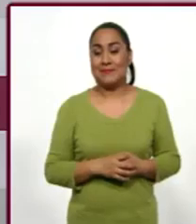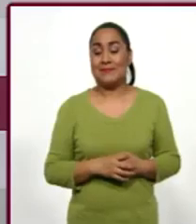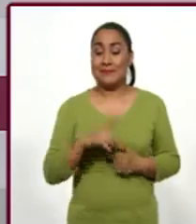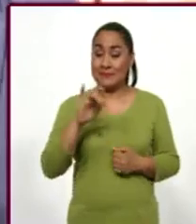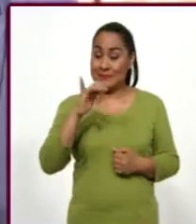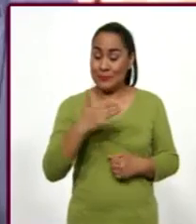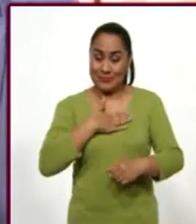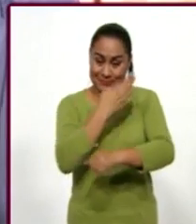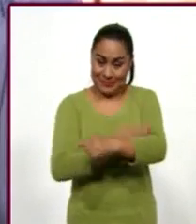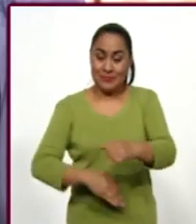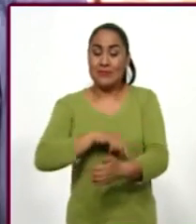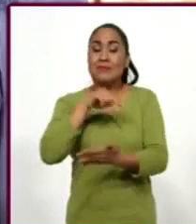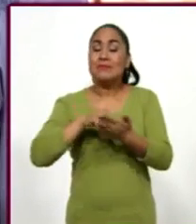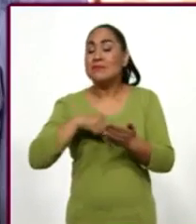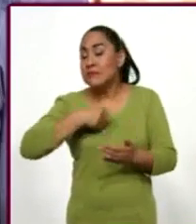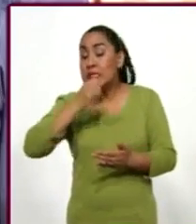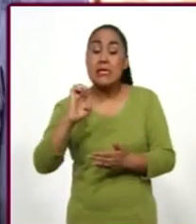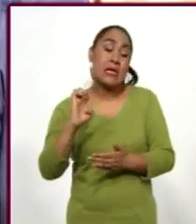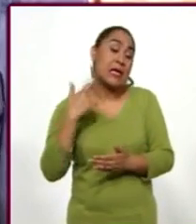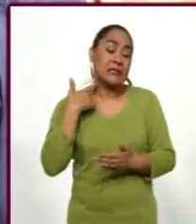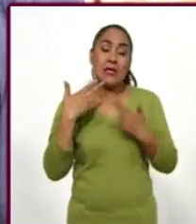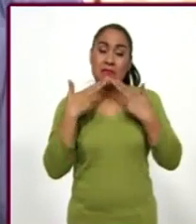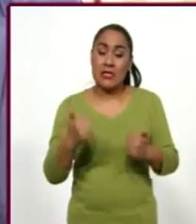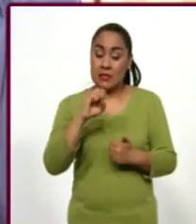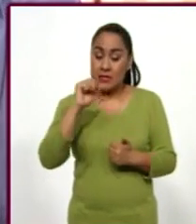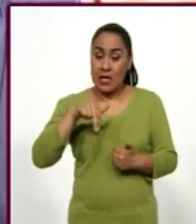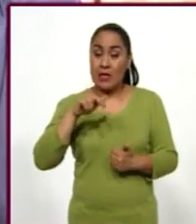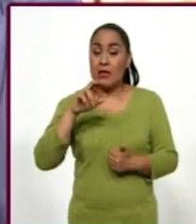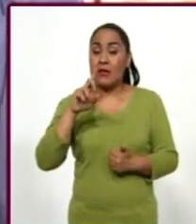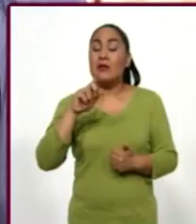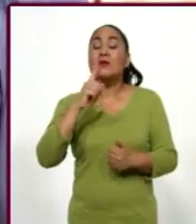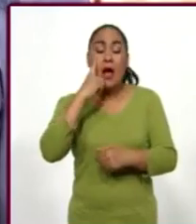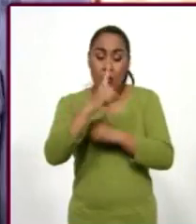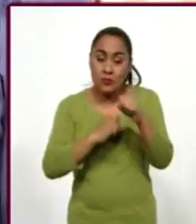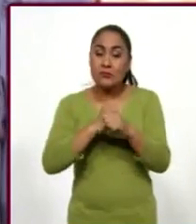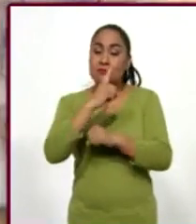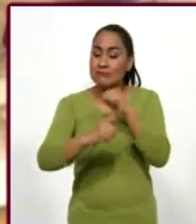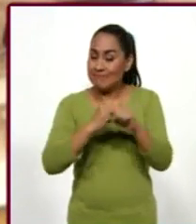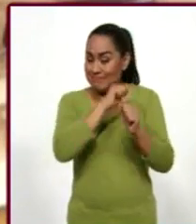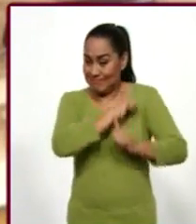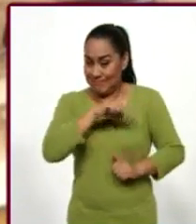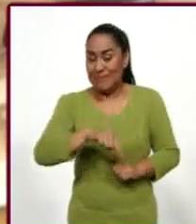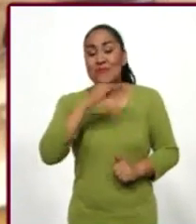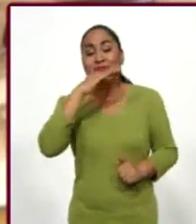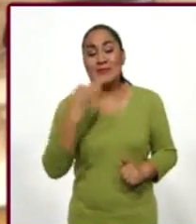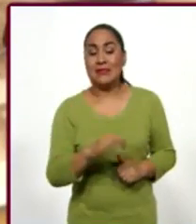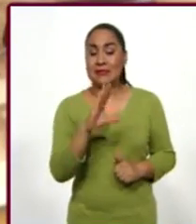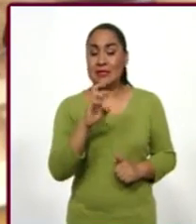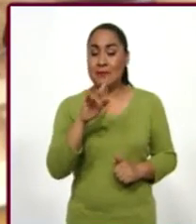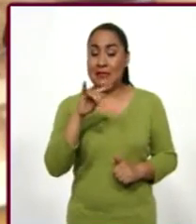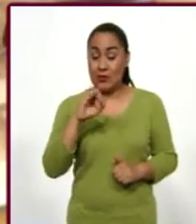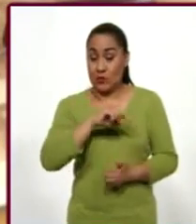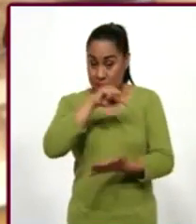efectivo en las tardes hoy transmitimos desde la ex hacienda san gabriel de barrera una de las sedes año con año del festival cervantino y hoy aquí en